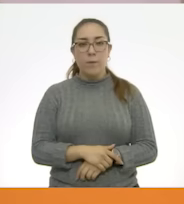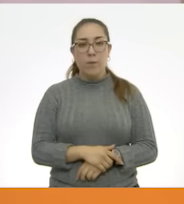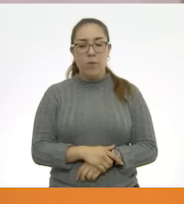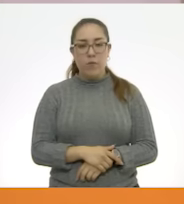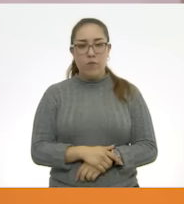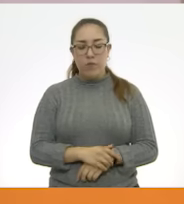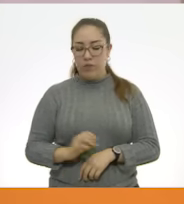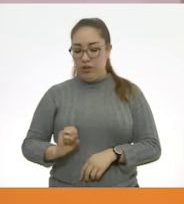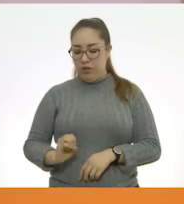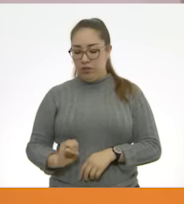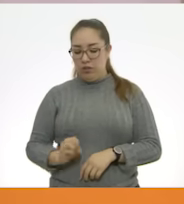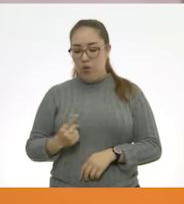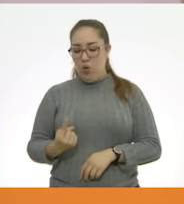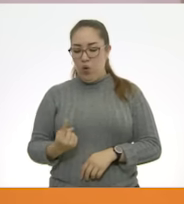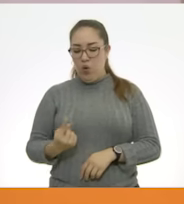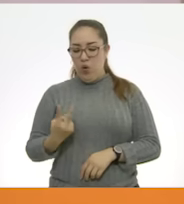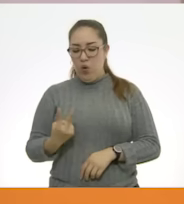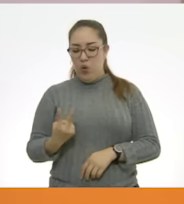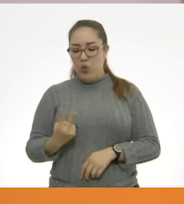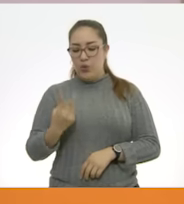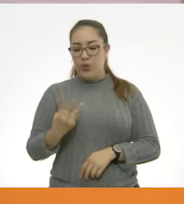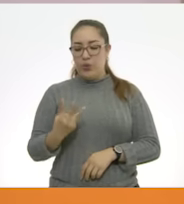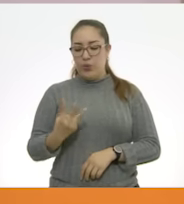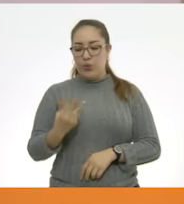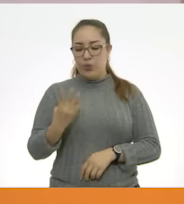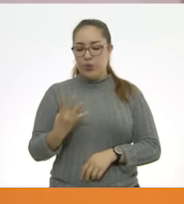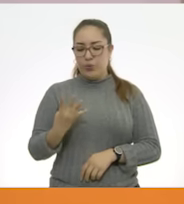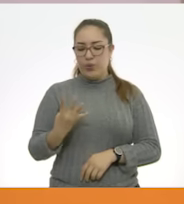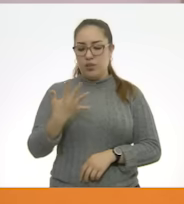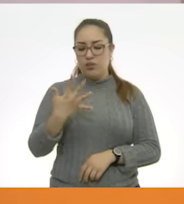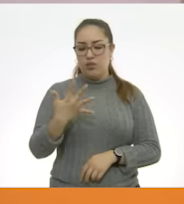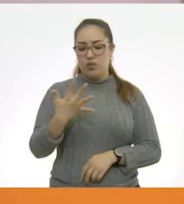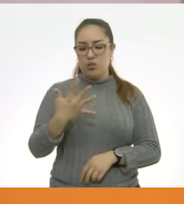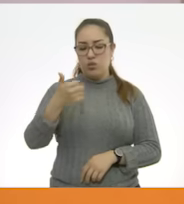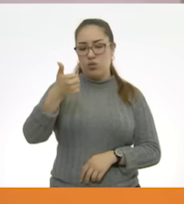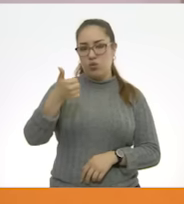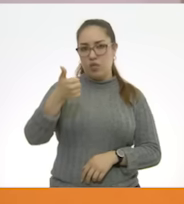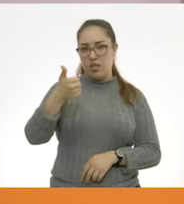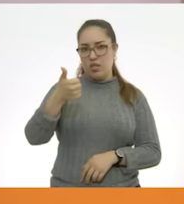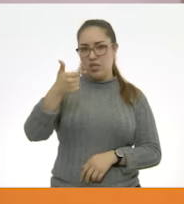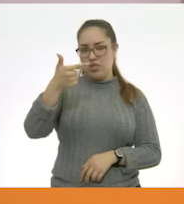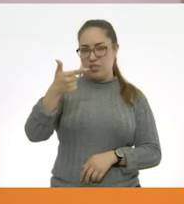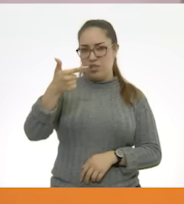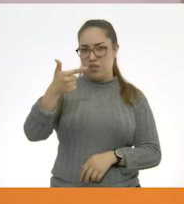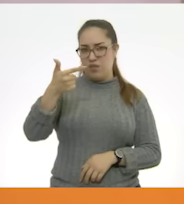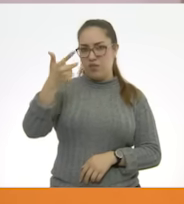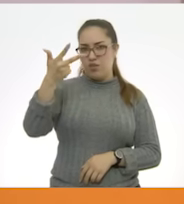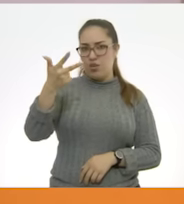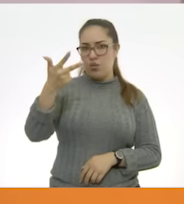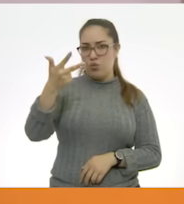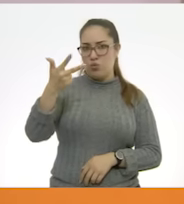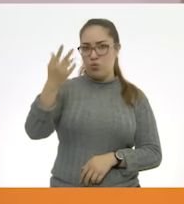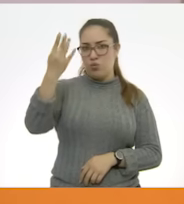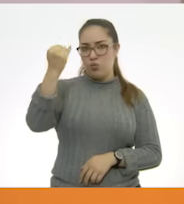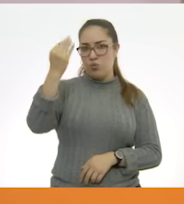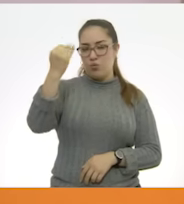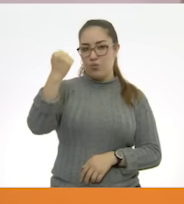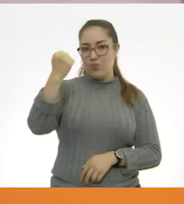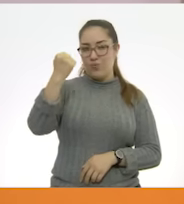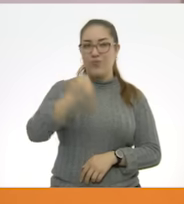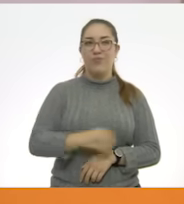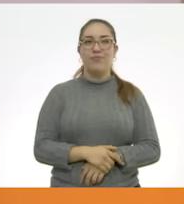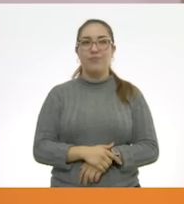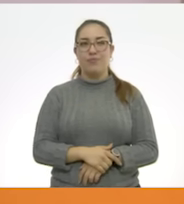tengo 0, 1, 2, 3, 4, 5, 6, 7,